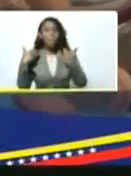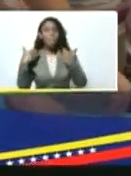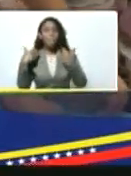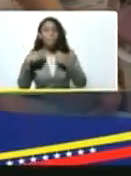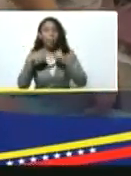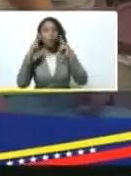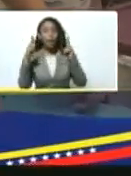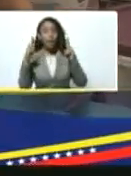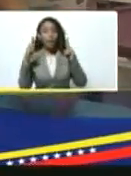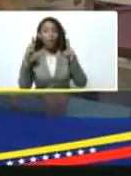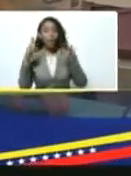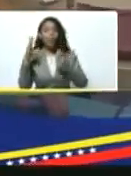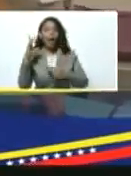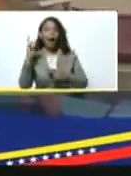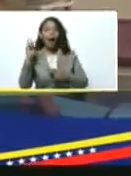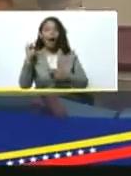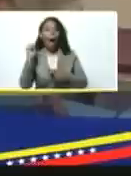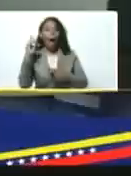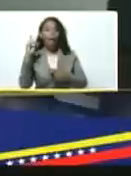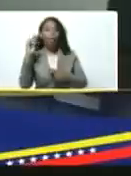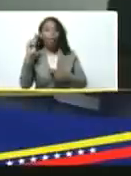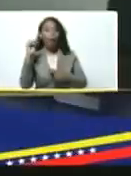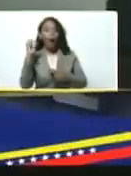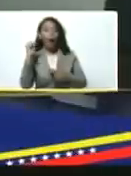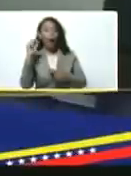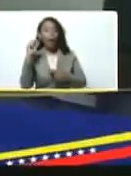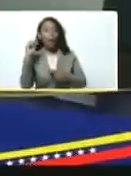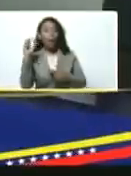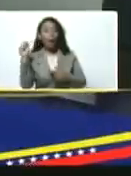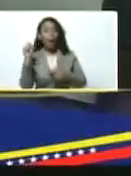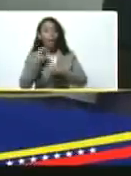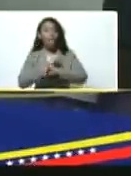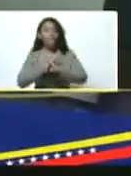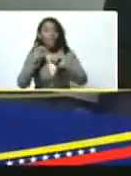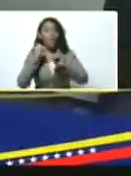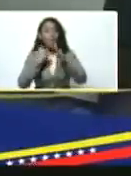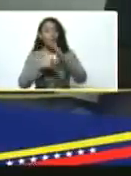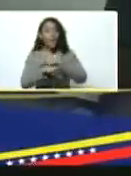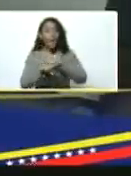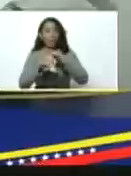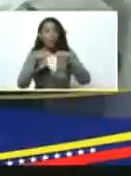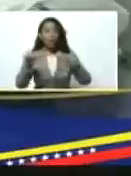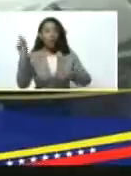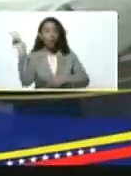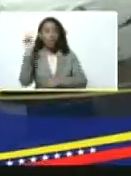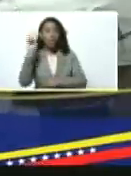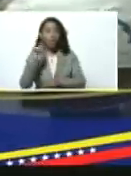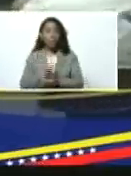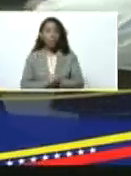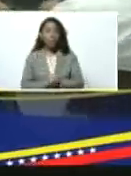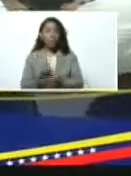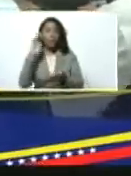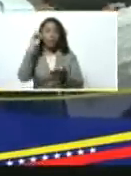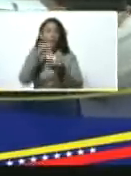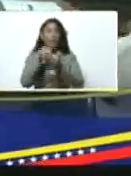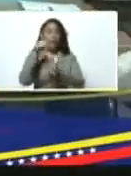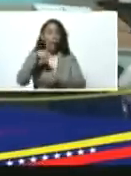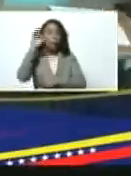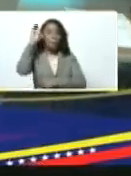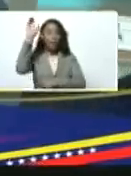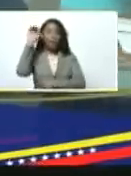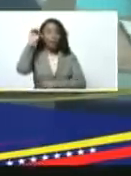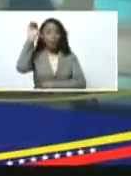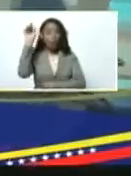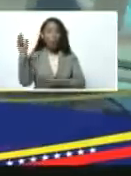portuarios, aduaneros, para que la mercancía finalmente salga del territorio venezolano y llegue al país destino como